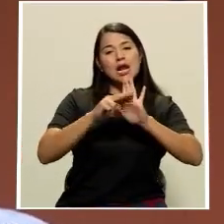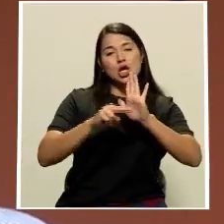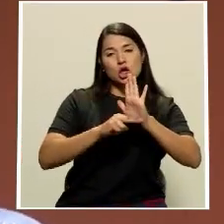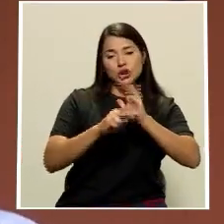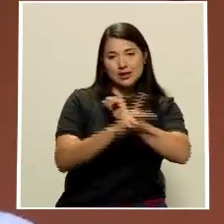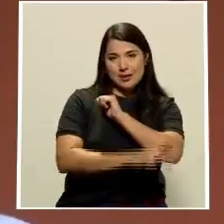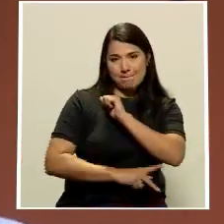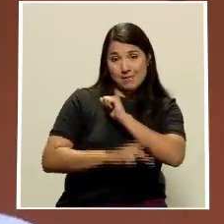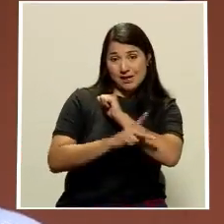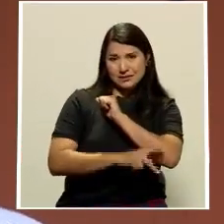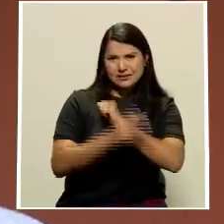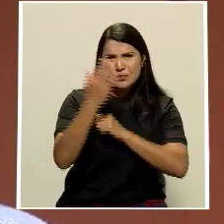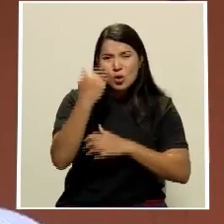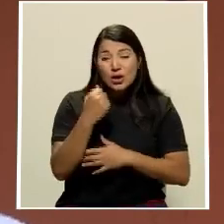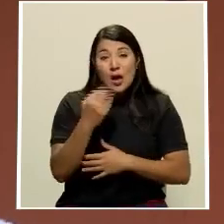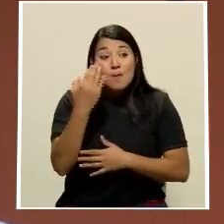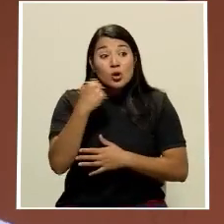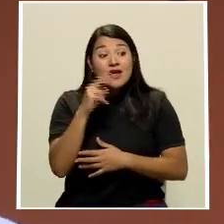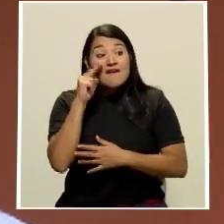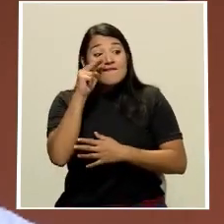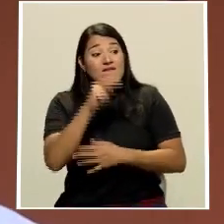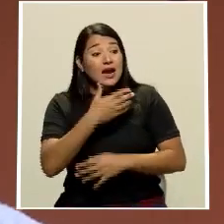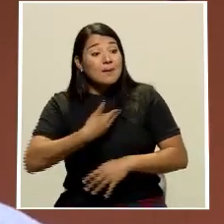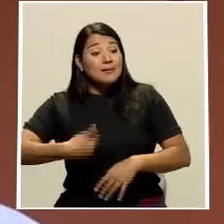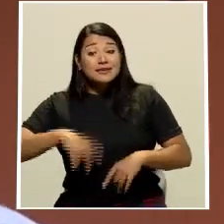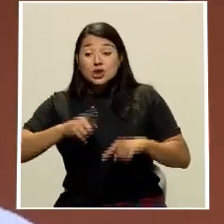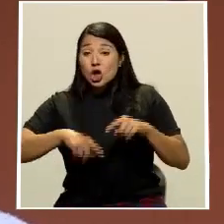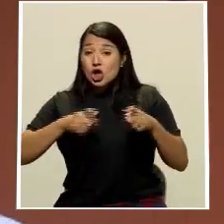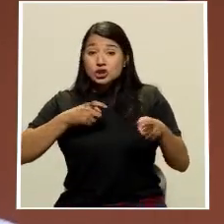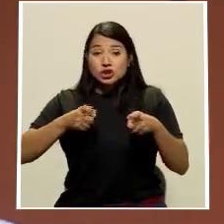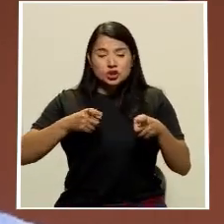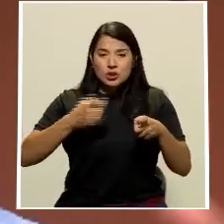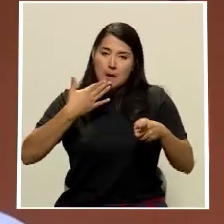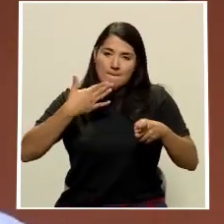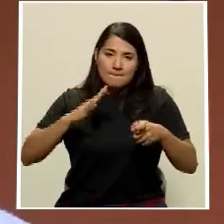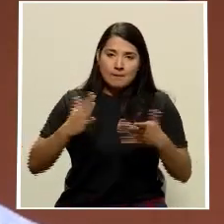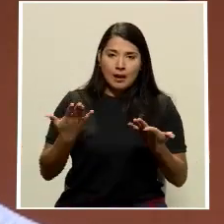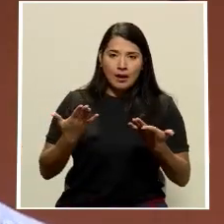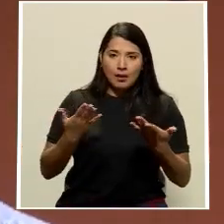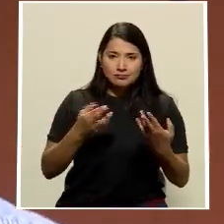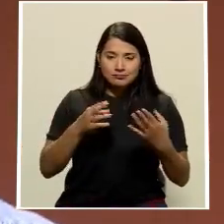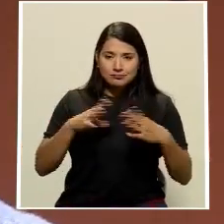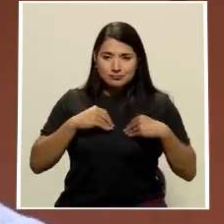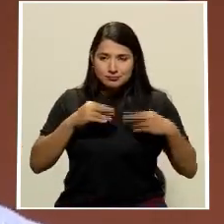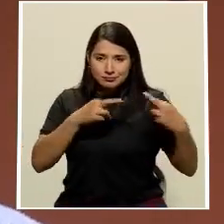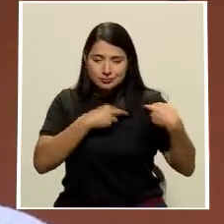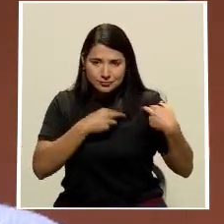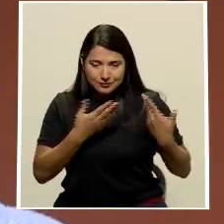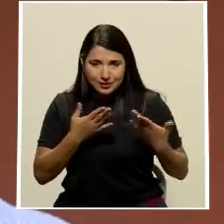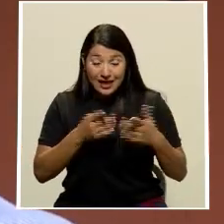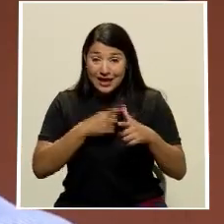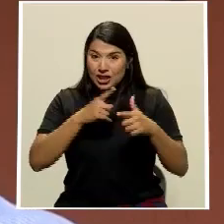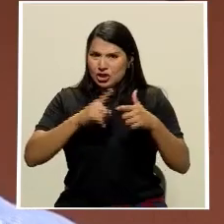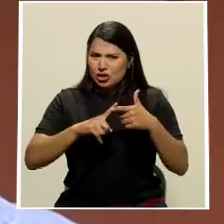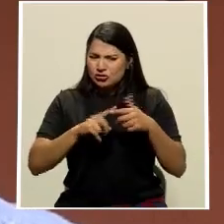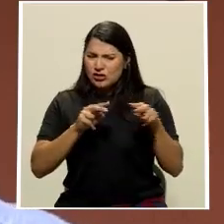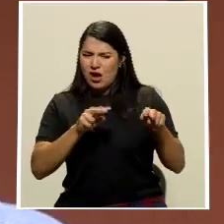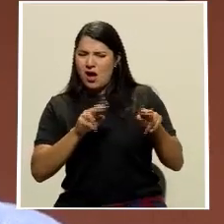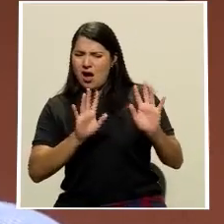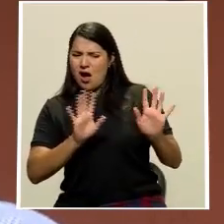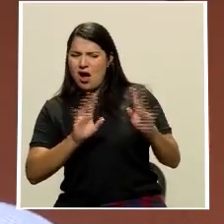porque están considerando que hay una ingobernabilidad y hay una mala gestión. Por lo tanto, es muy riesgoso prestarle a Costa Rica